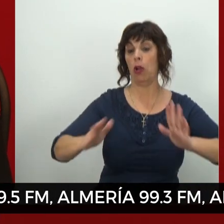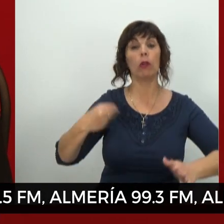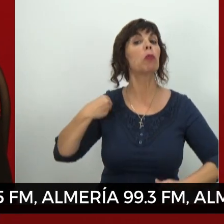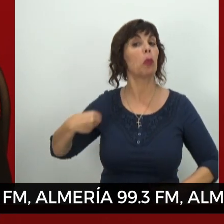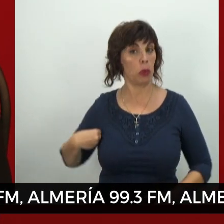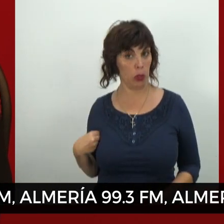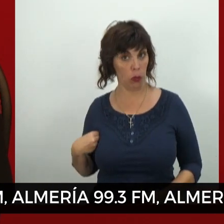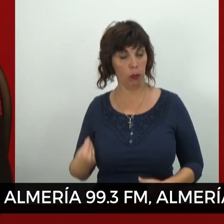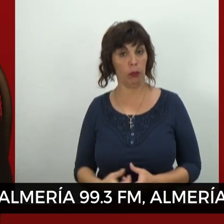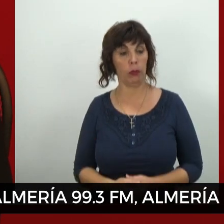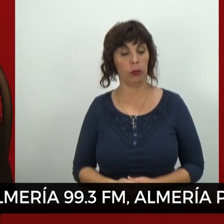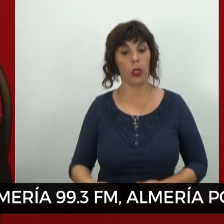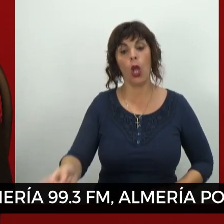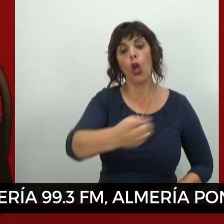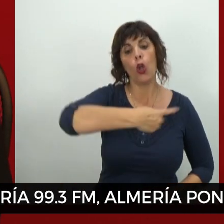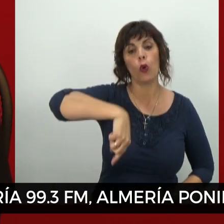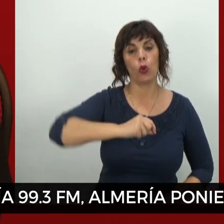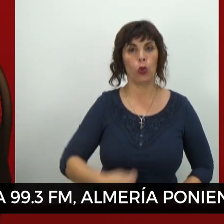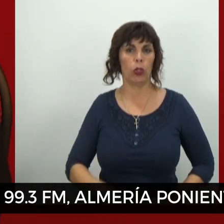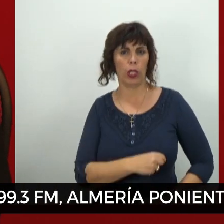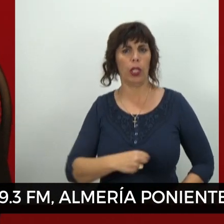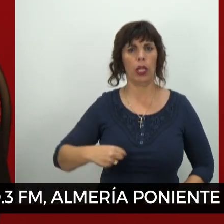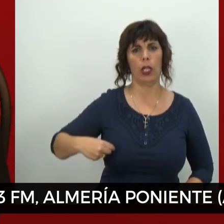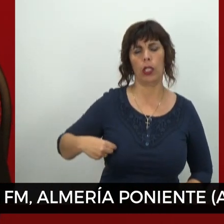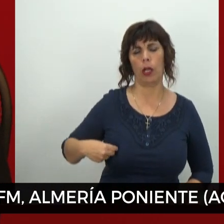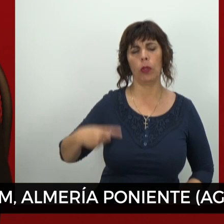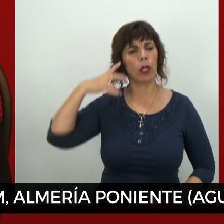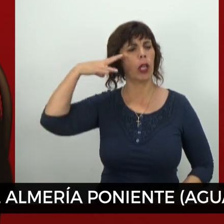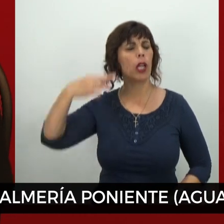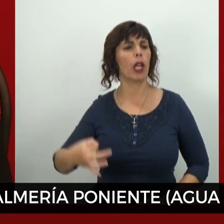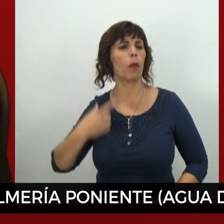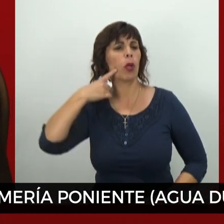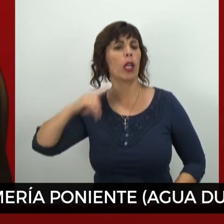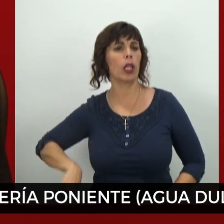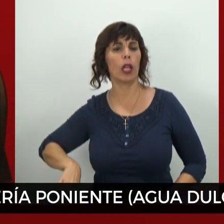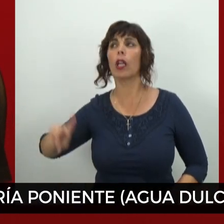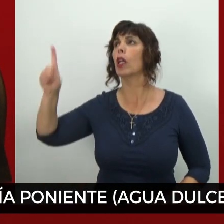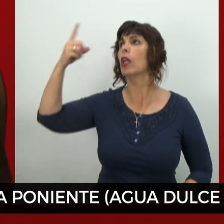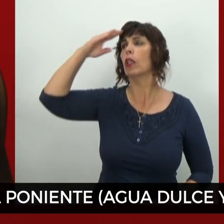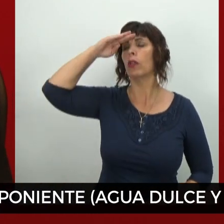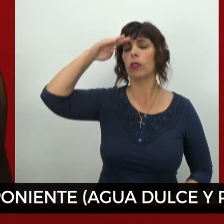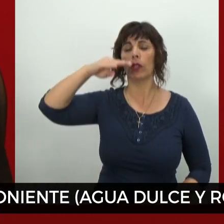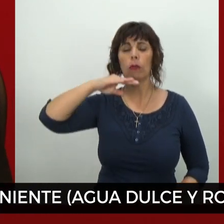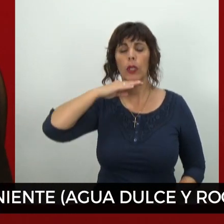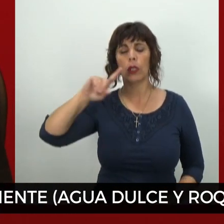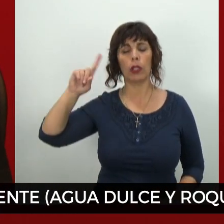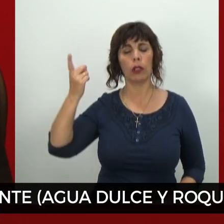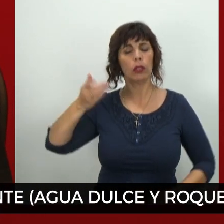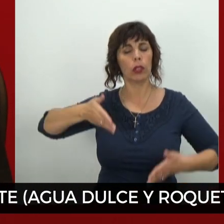nosotros cristianos creemos en Dios el Padre, Dios el Hijo y Dios el Espíritu Santo.